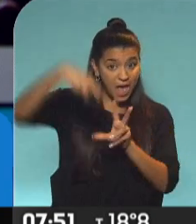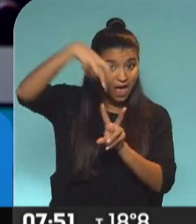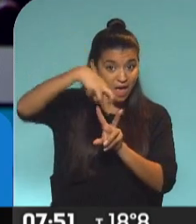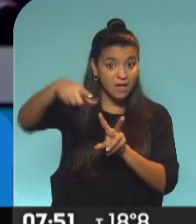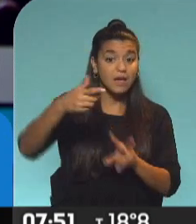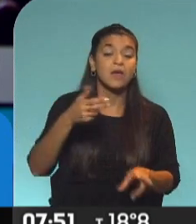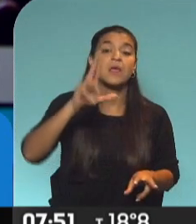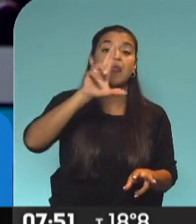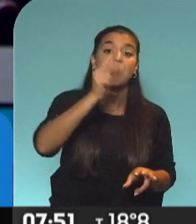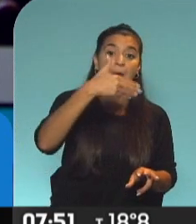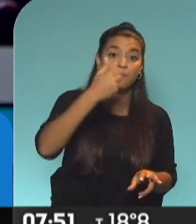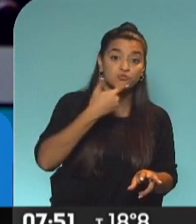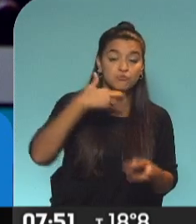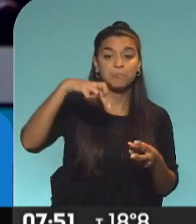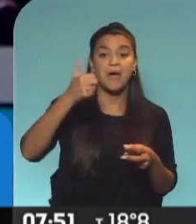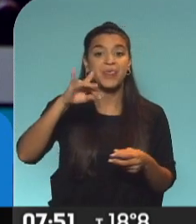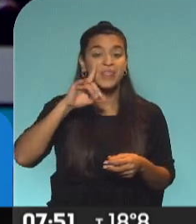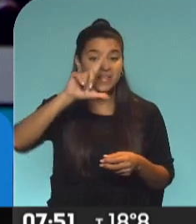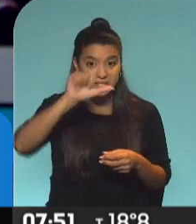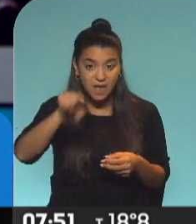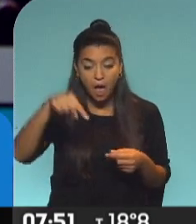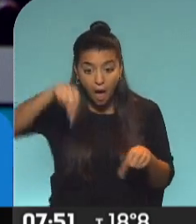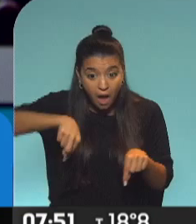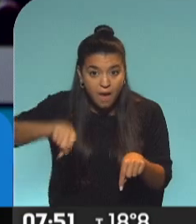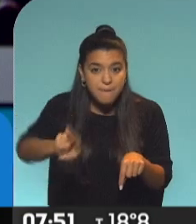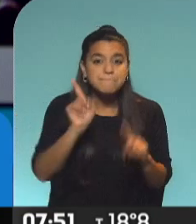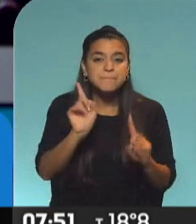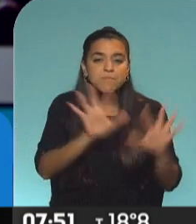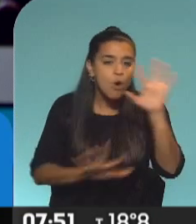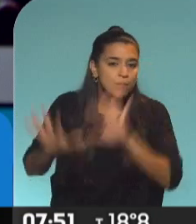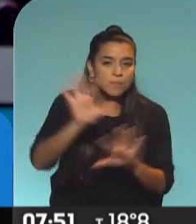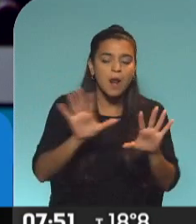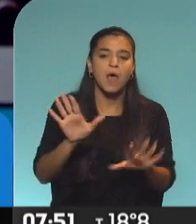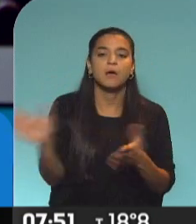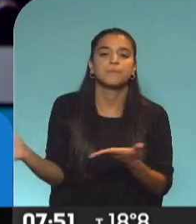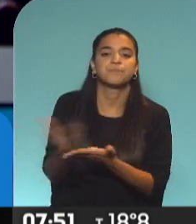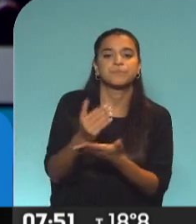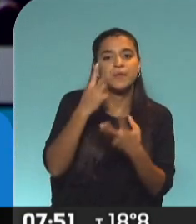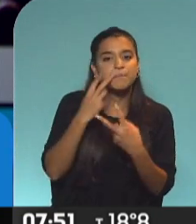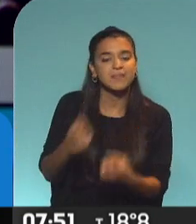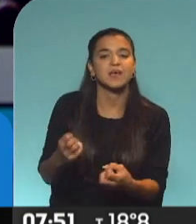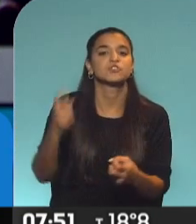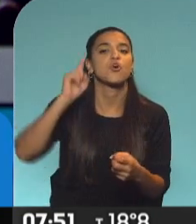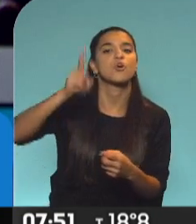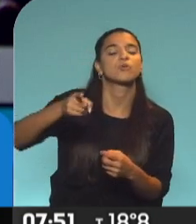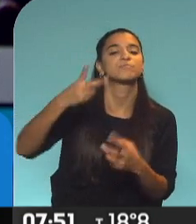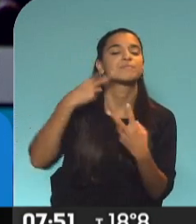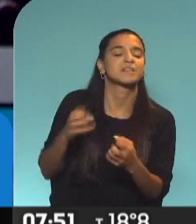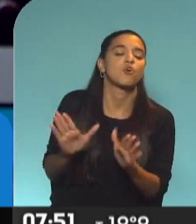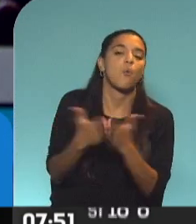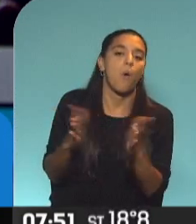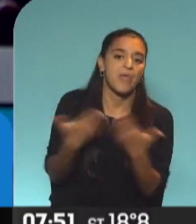alejó ramos padilla estaba llevando adelante una operación para voltear la causa cuadernos y al día